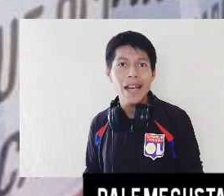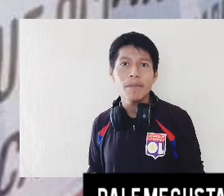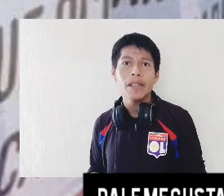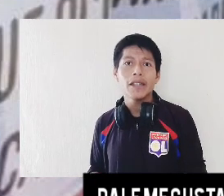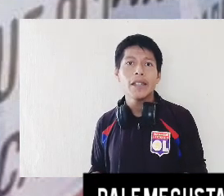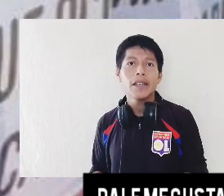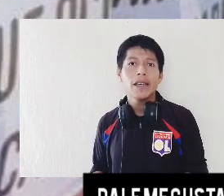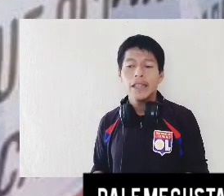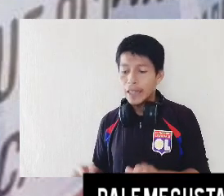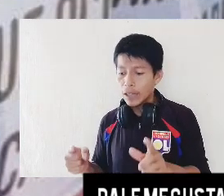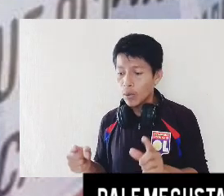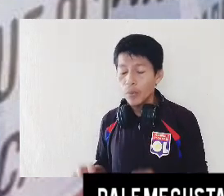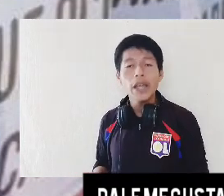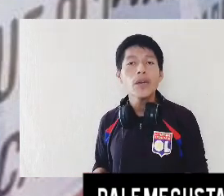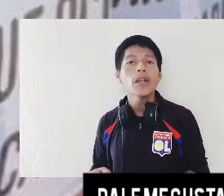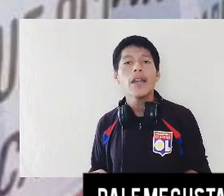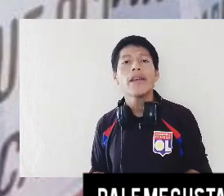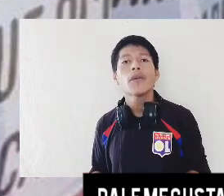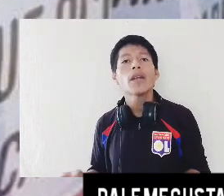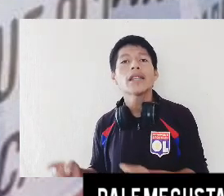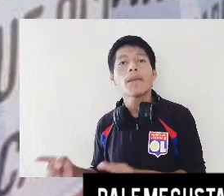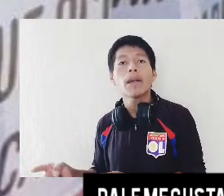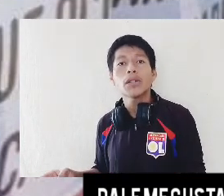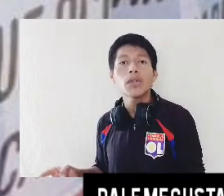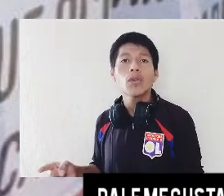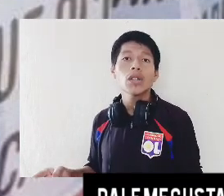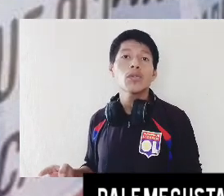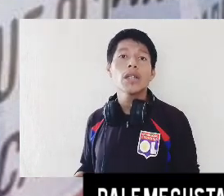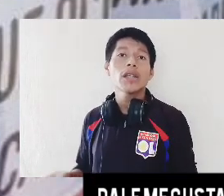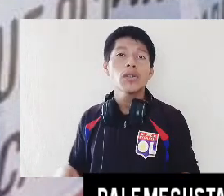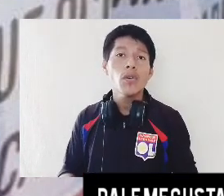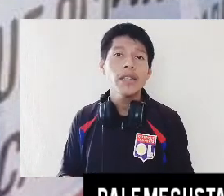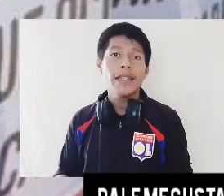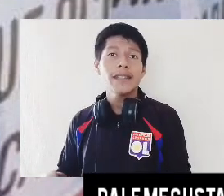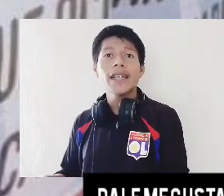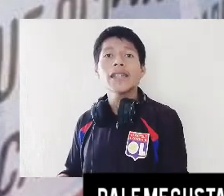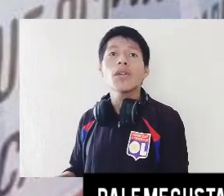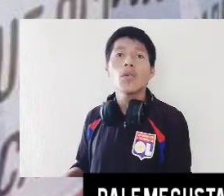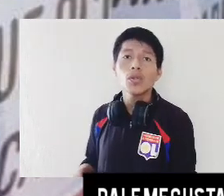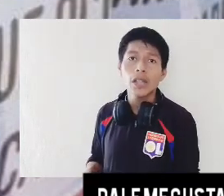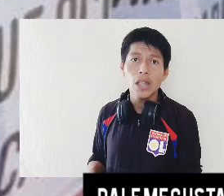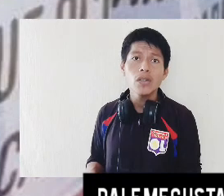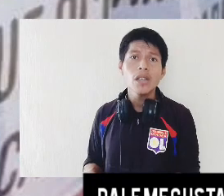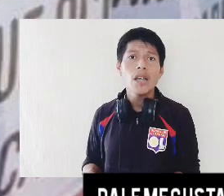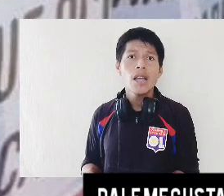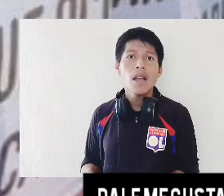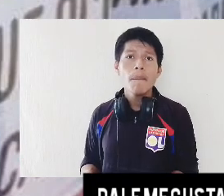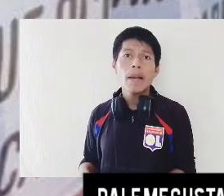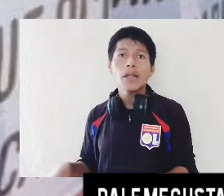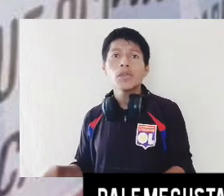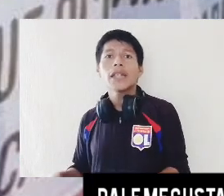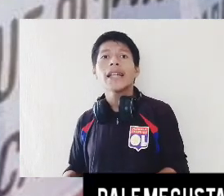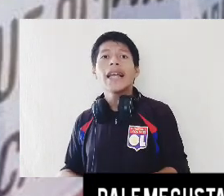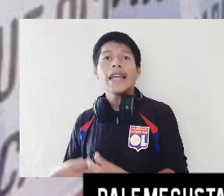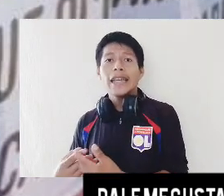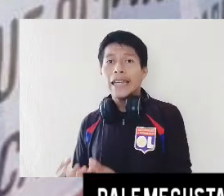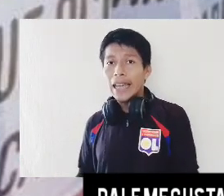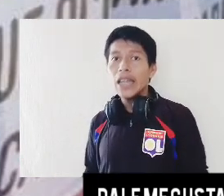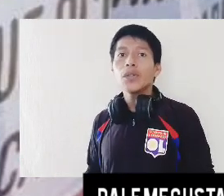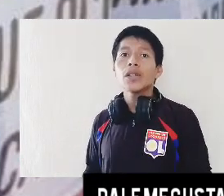involucradas realmente que tuvieron que ver con la desaparición de los estudiantes, hoy le están echando los kilos para no